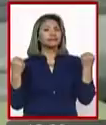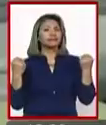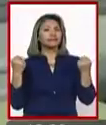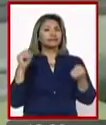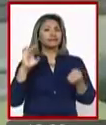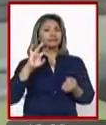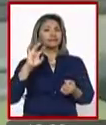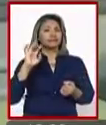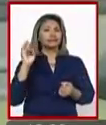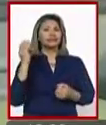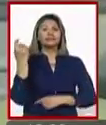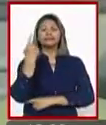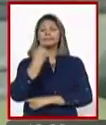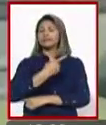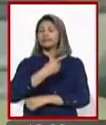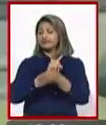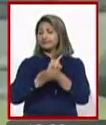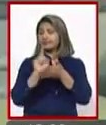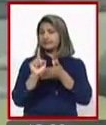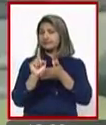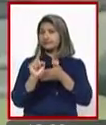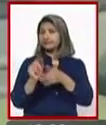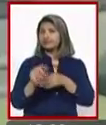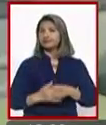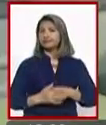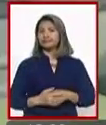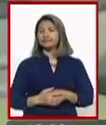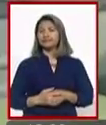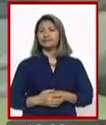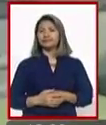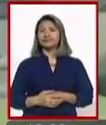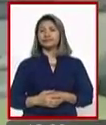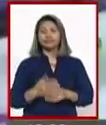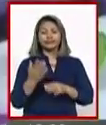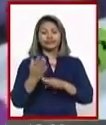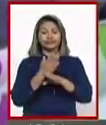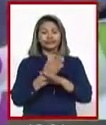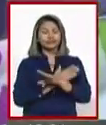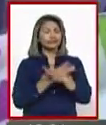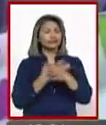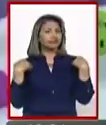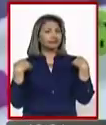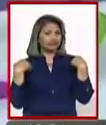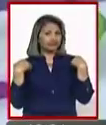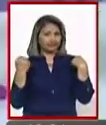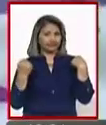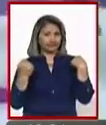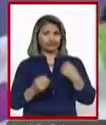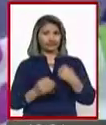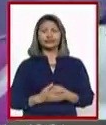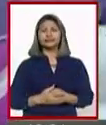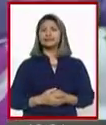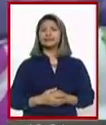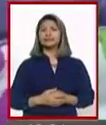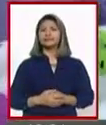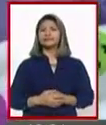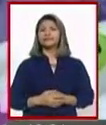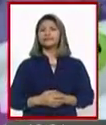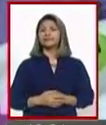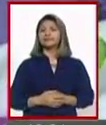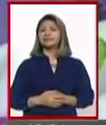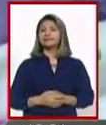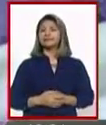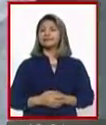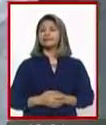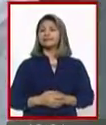séptimo día postoperatorio de la cirugía de Yatene o switch arterial. Está evolucionando muy bien, está con extubada, está